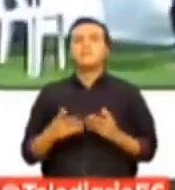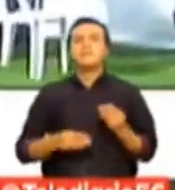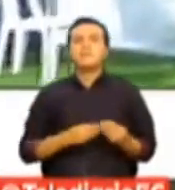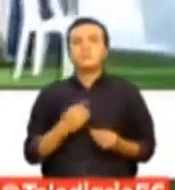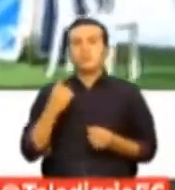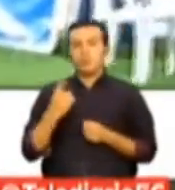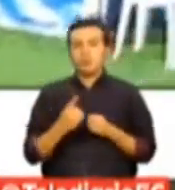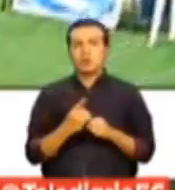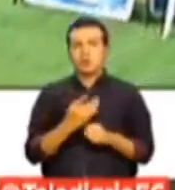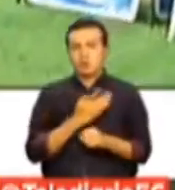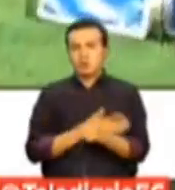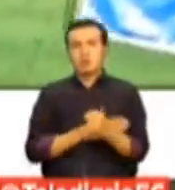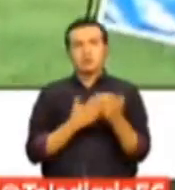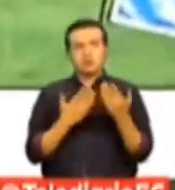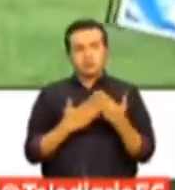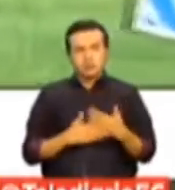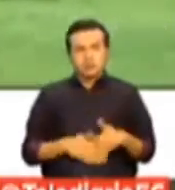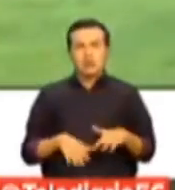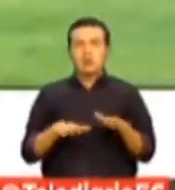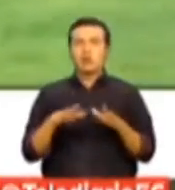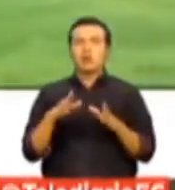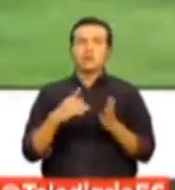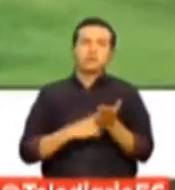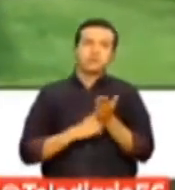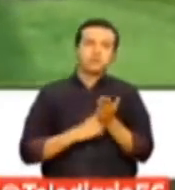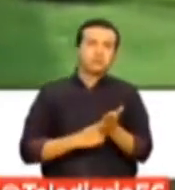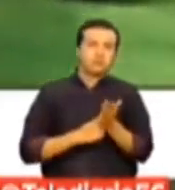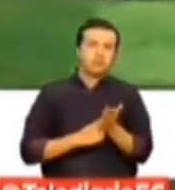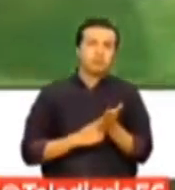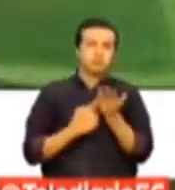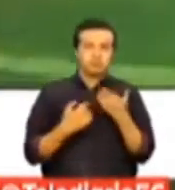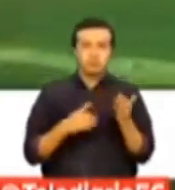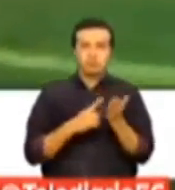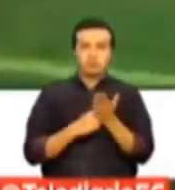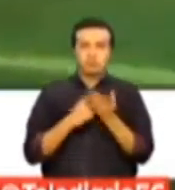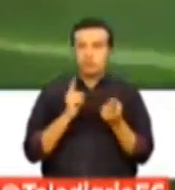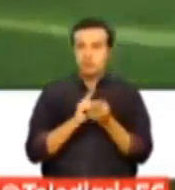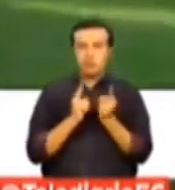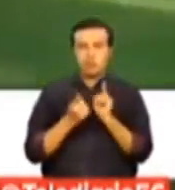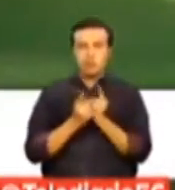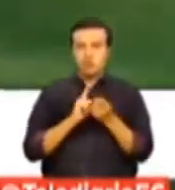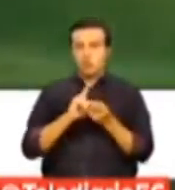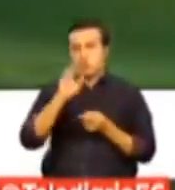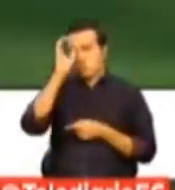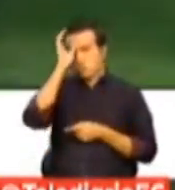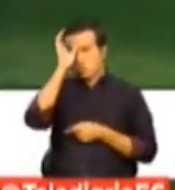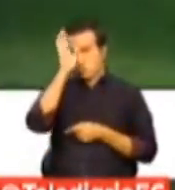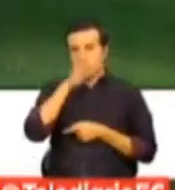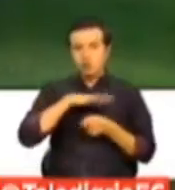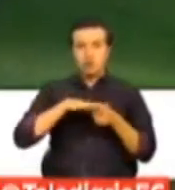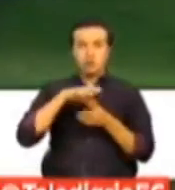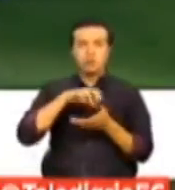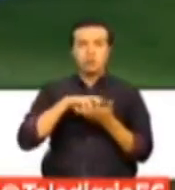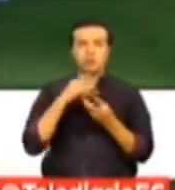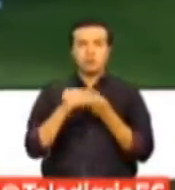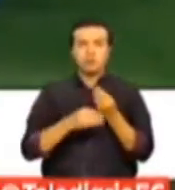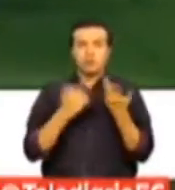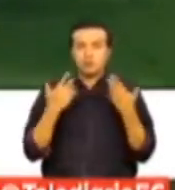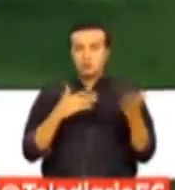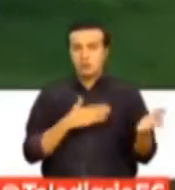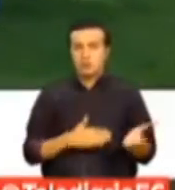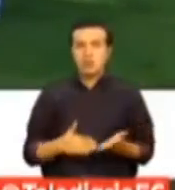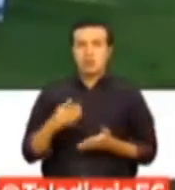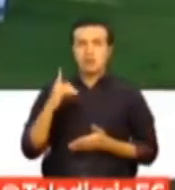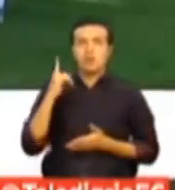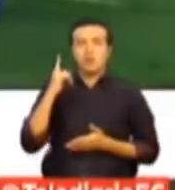fue el año pasado, dentro de los foros que realizamos en el encuentro de culturas urbanas de la provincia, habíamos